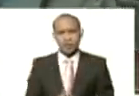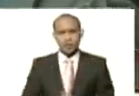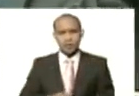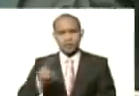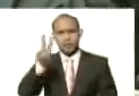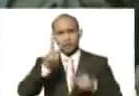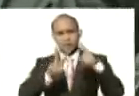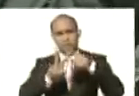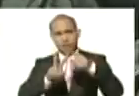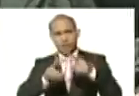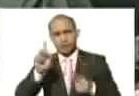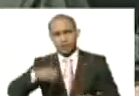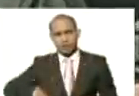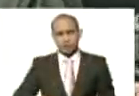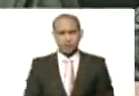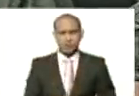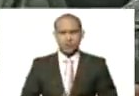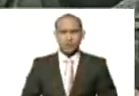Venezolana de Televisión,